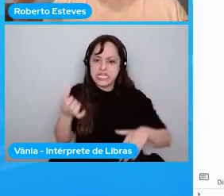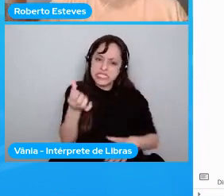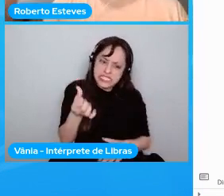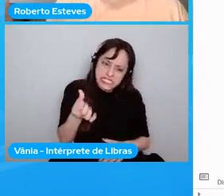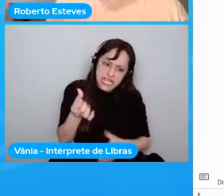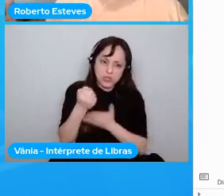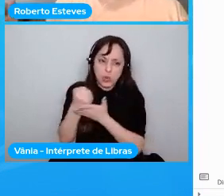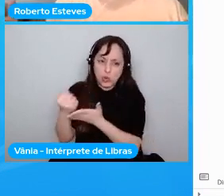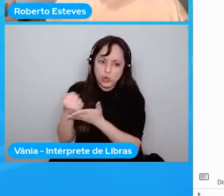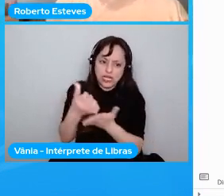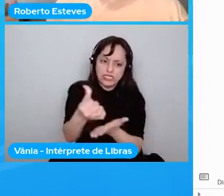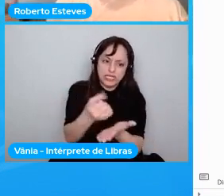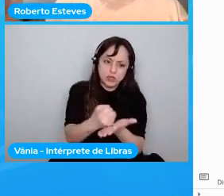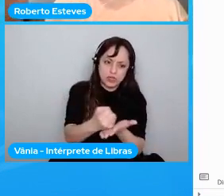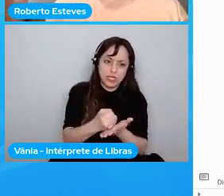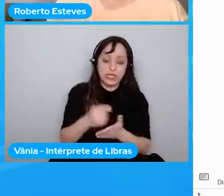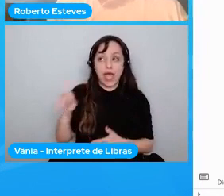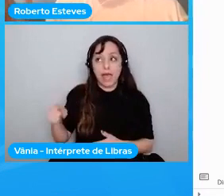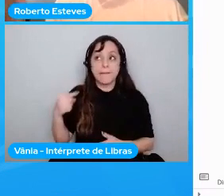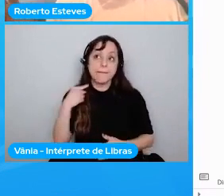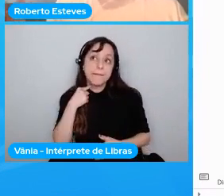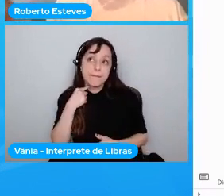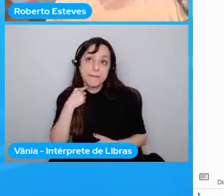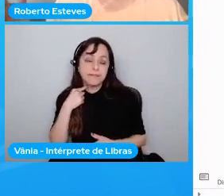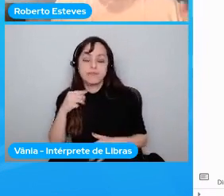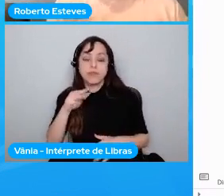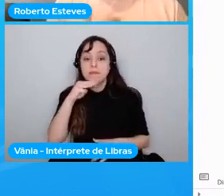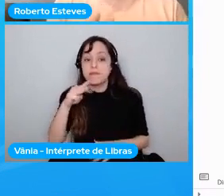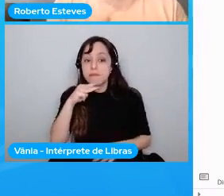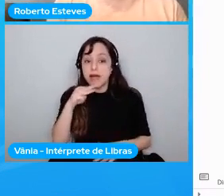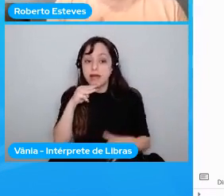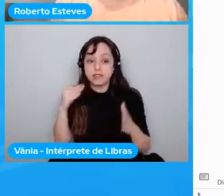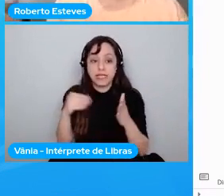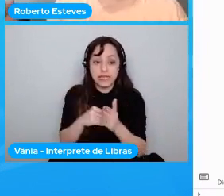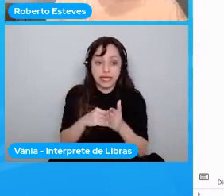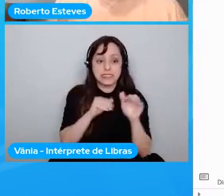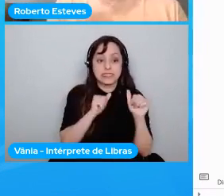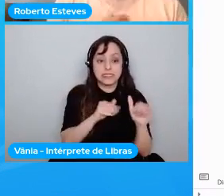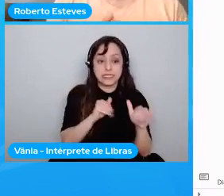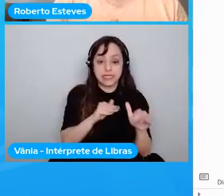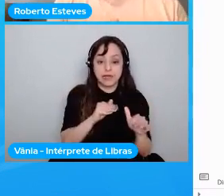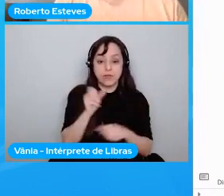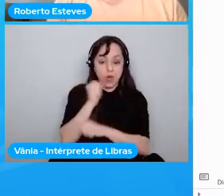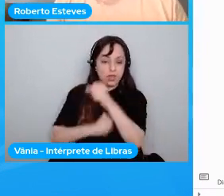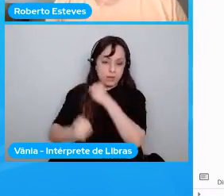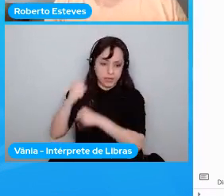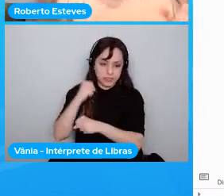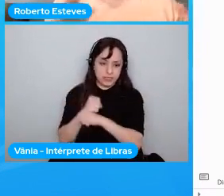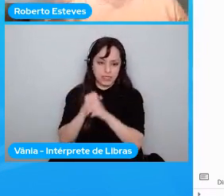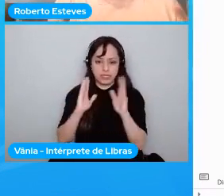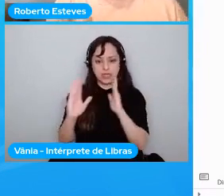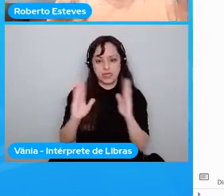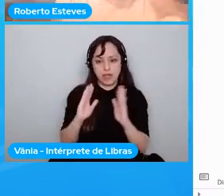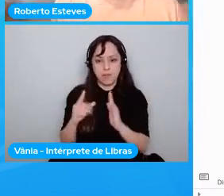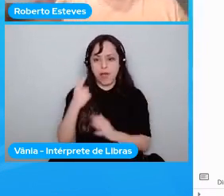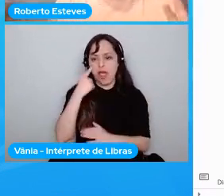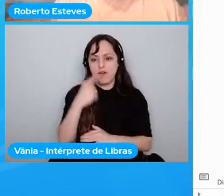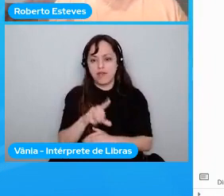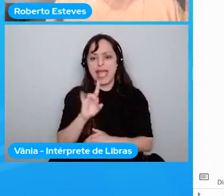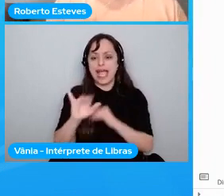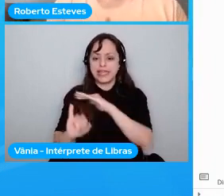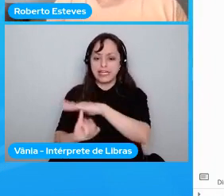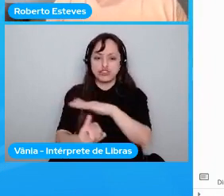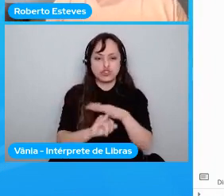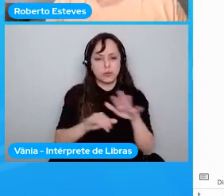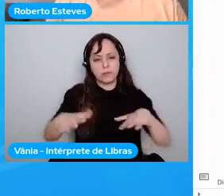es marzo a septiembre, octubre del año pasado. Entonces, en ese tiempo que duró la emergencia, las instituciones públicas tenían un